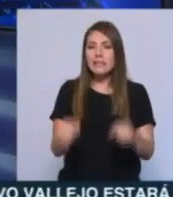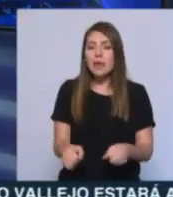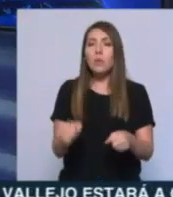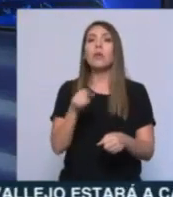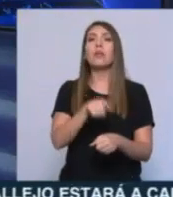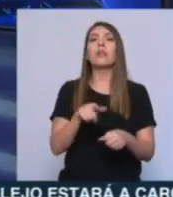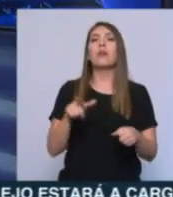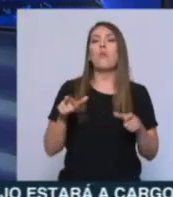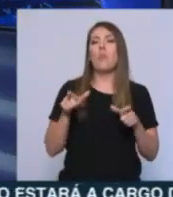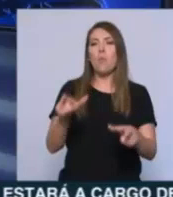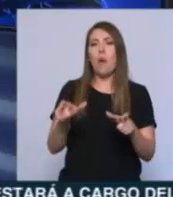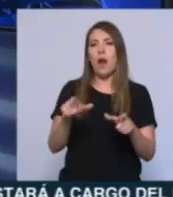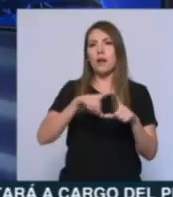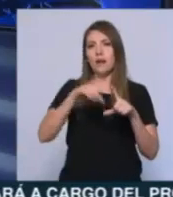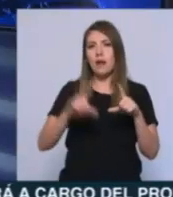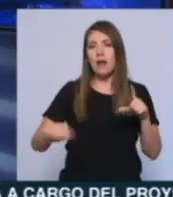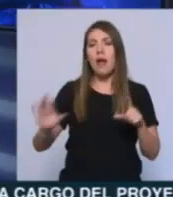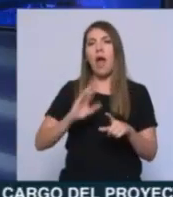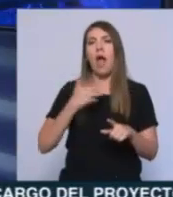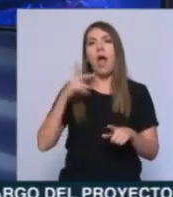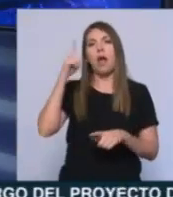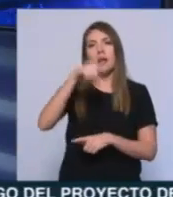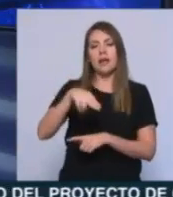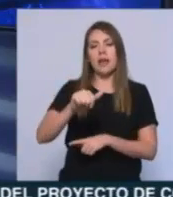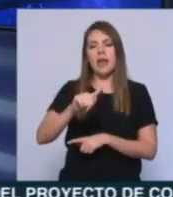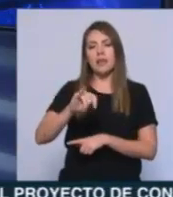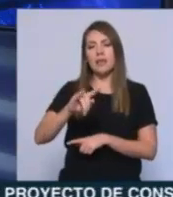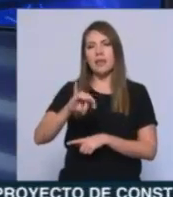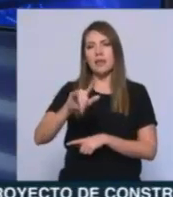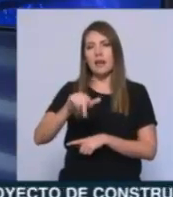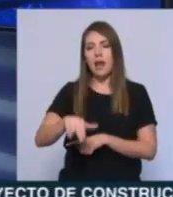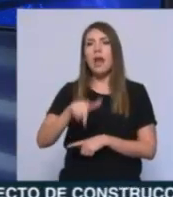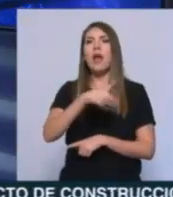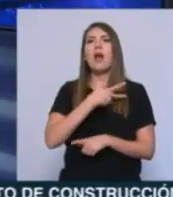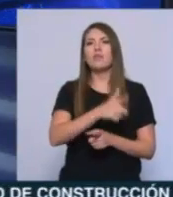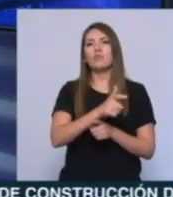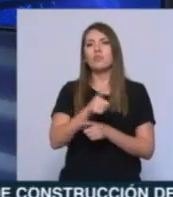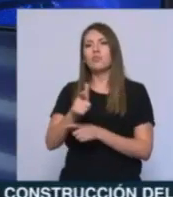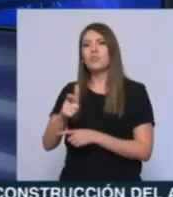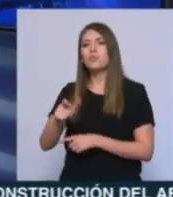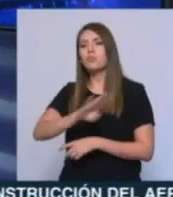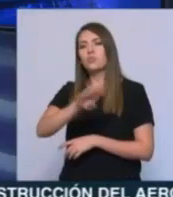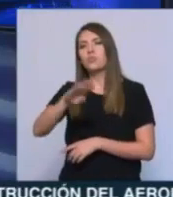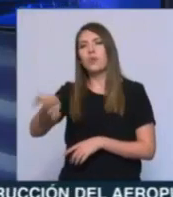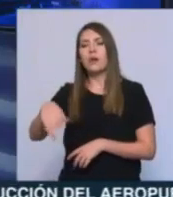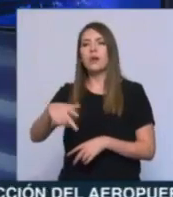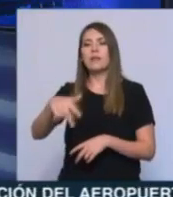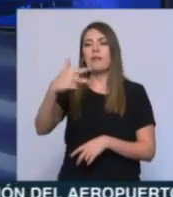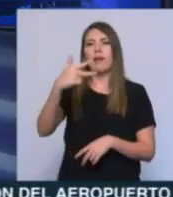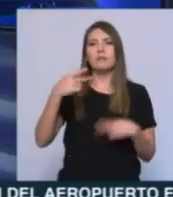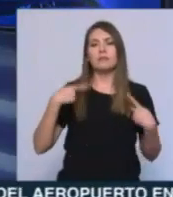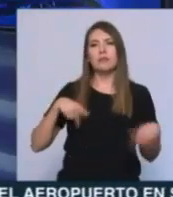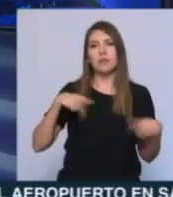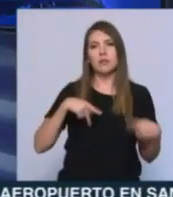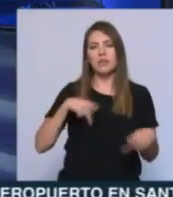Nacional ya se ubica en Minatitlán, donde el viernes pasado se registró una masacre que terminó con la vida de 13 personas. Los detalles de la información